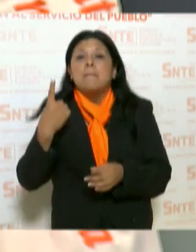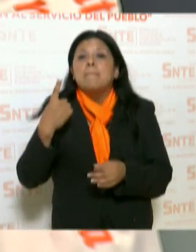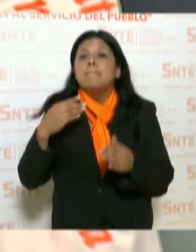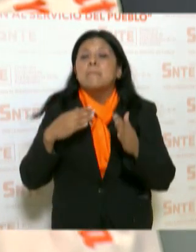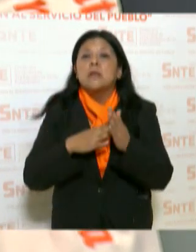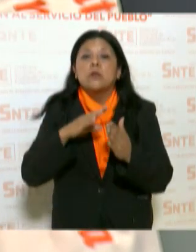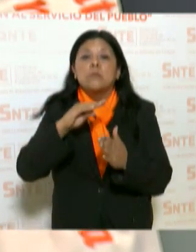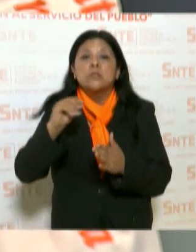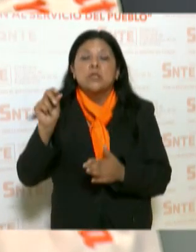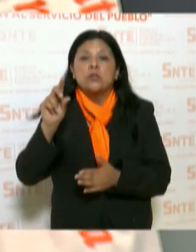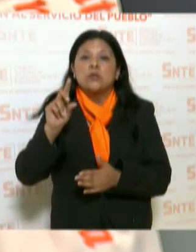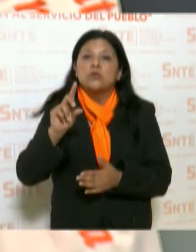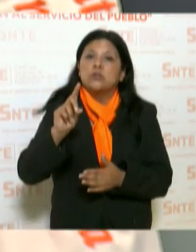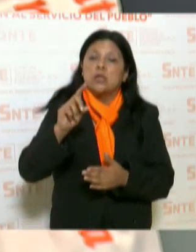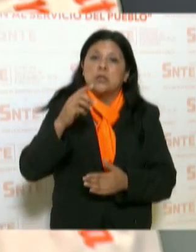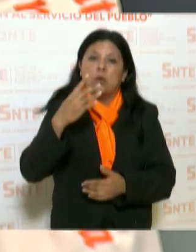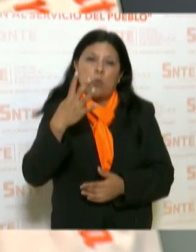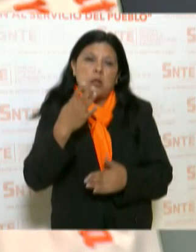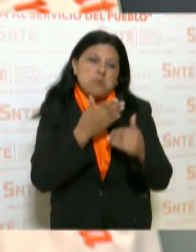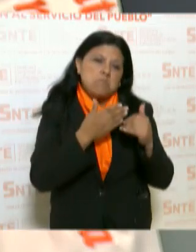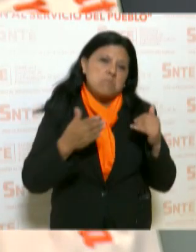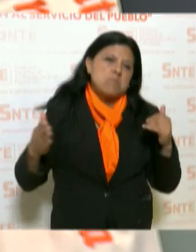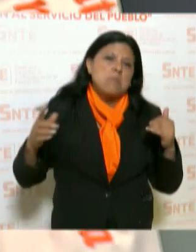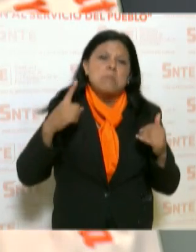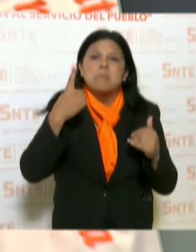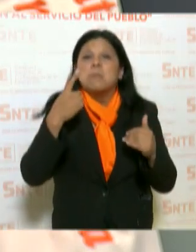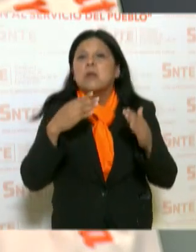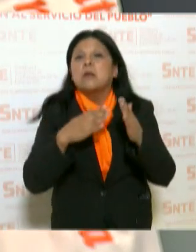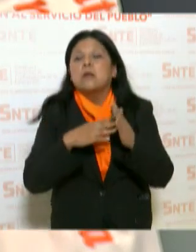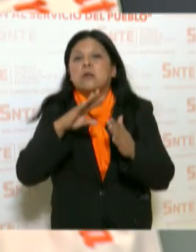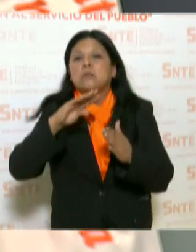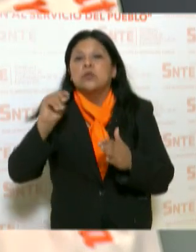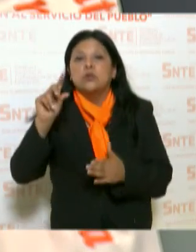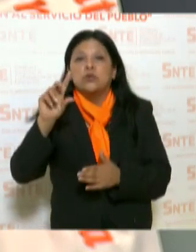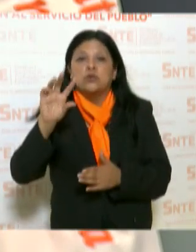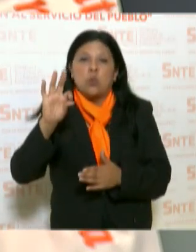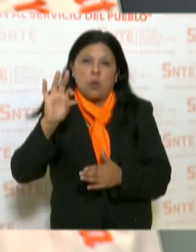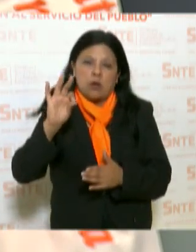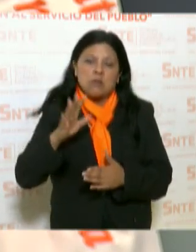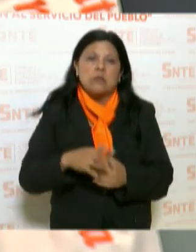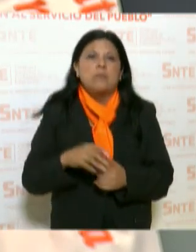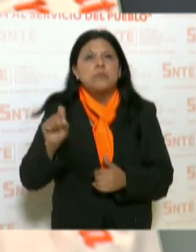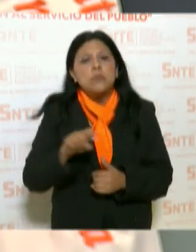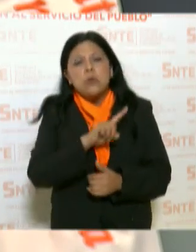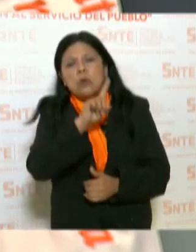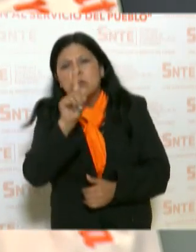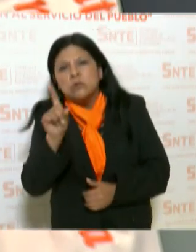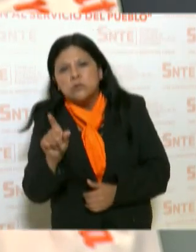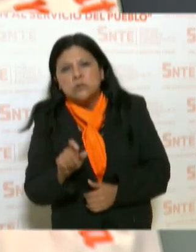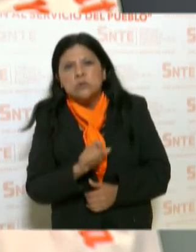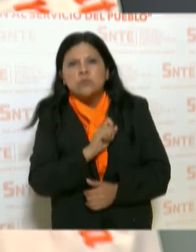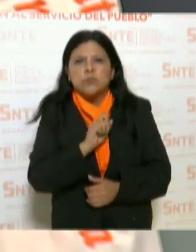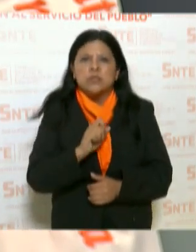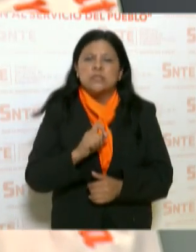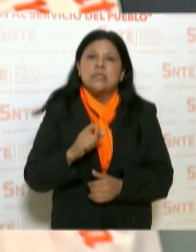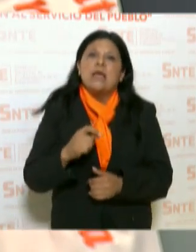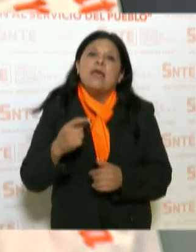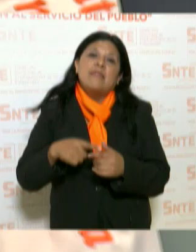1934 a 1940, que gobernó después de